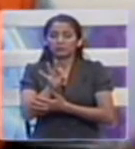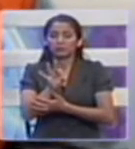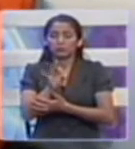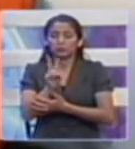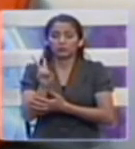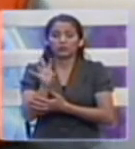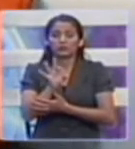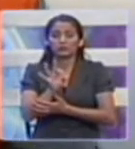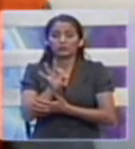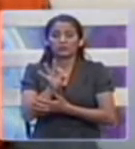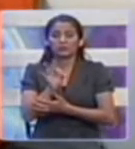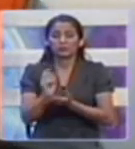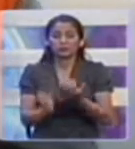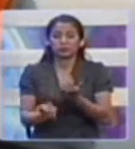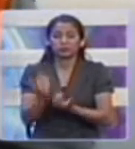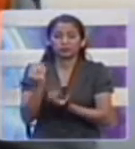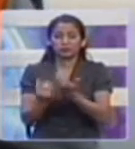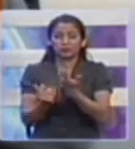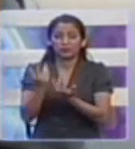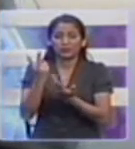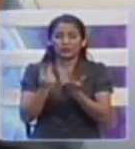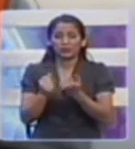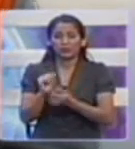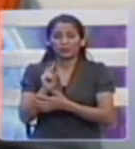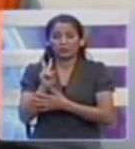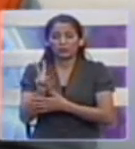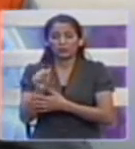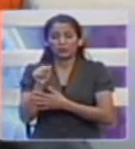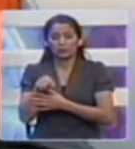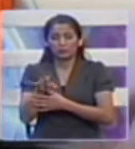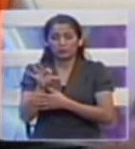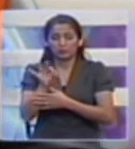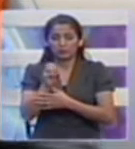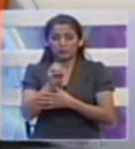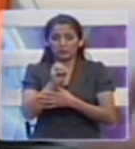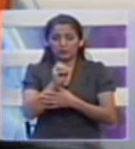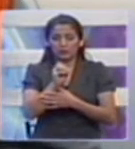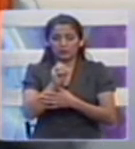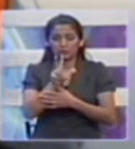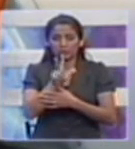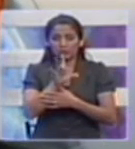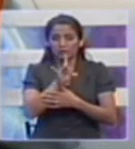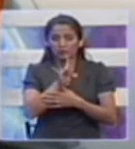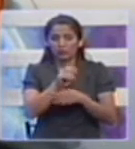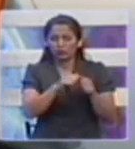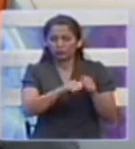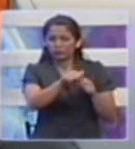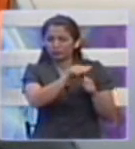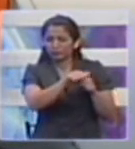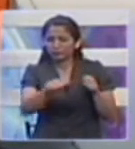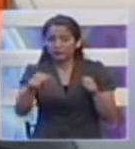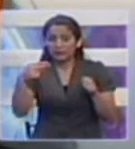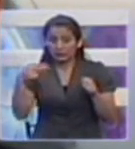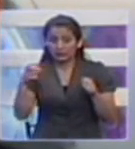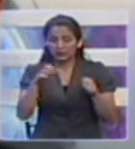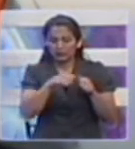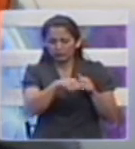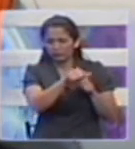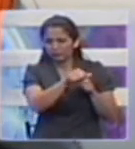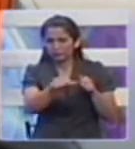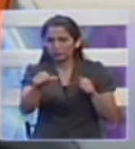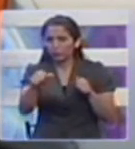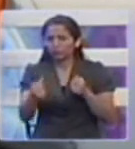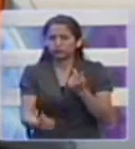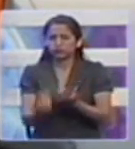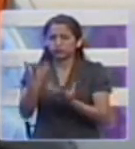que bordea los 1.938 hectáreas que se han consumido desde julio pues hasta el mes de noviembre, que